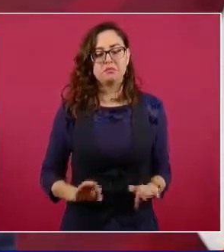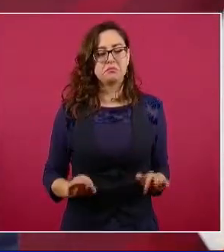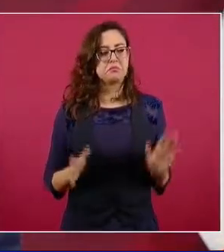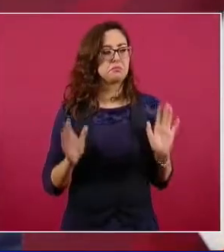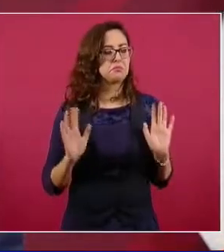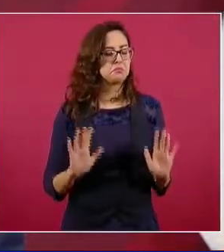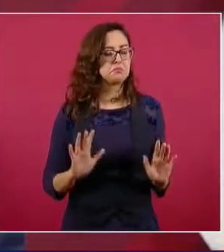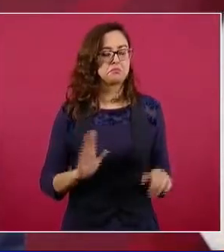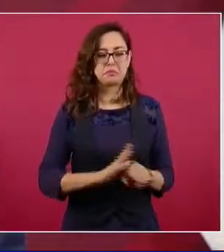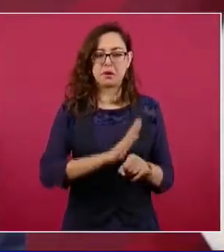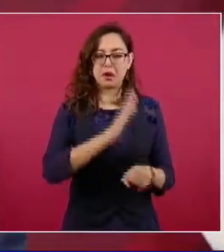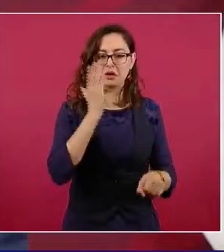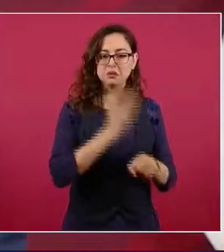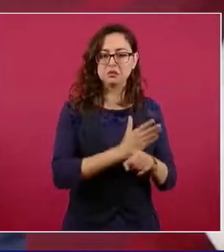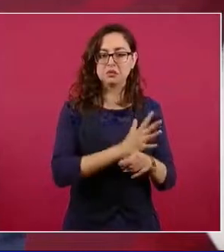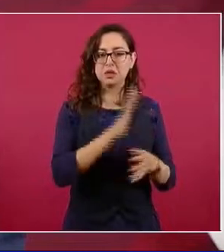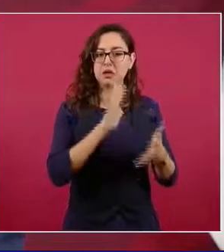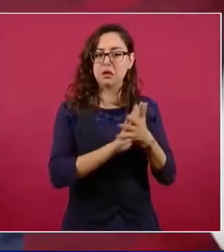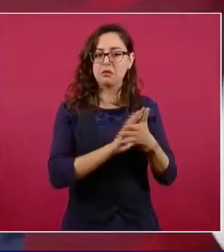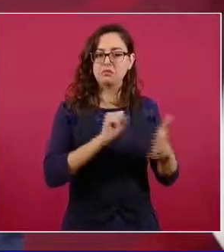de los